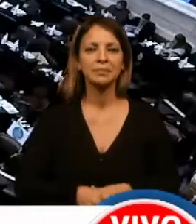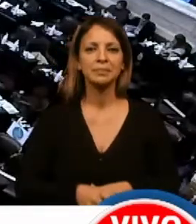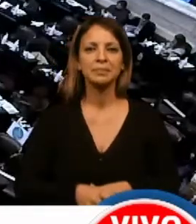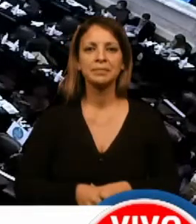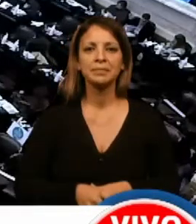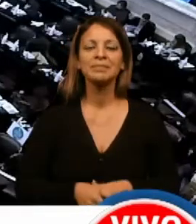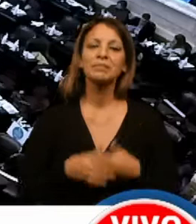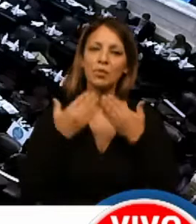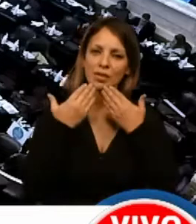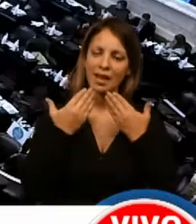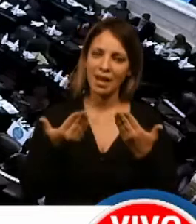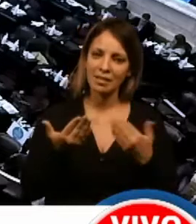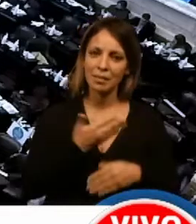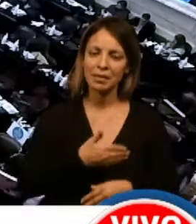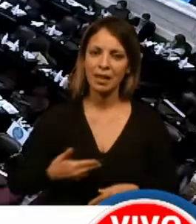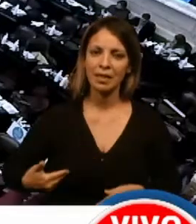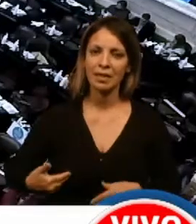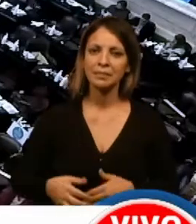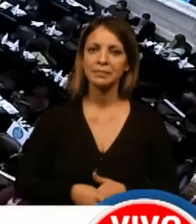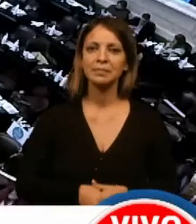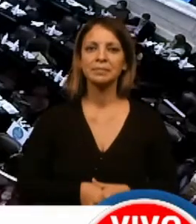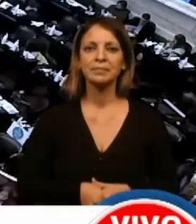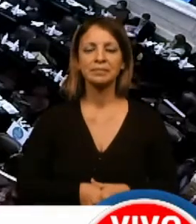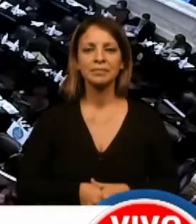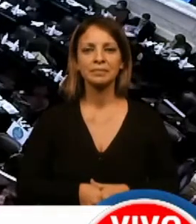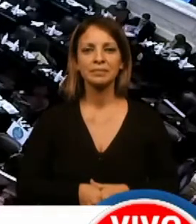Bueno, muchas gracias, presidente.